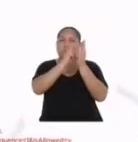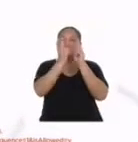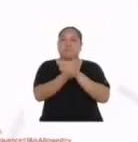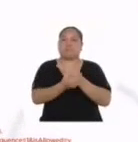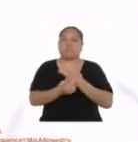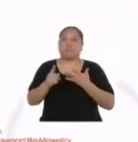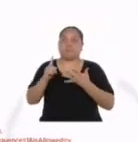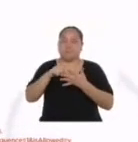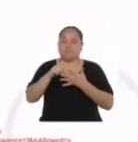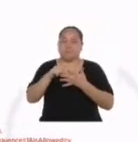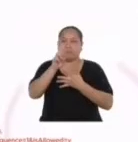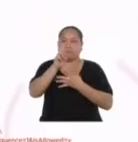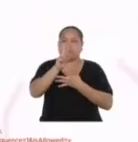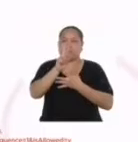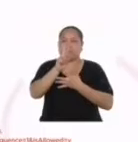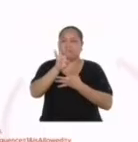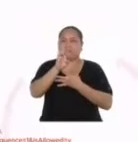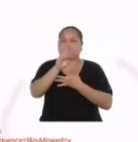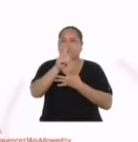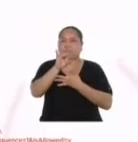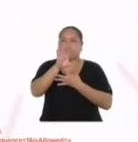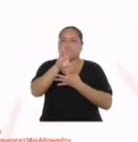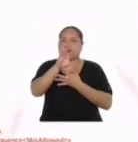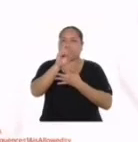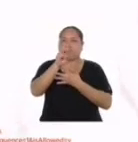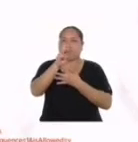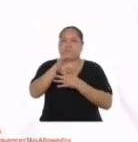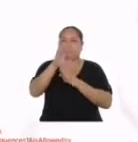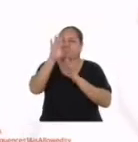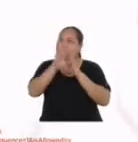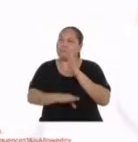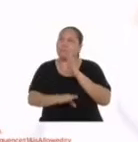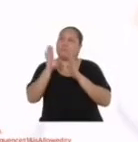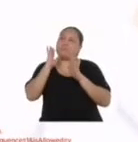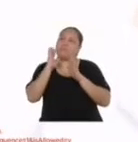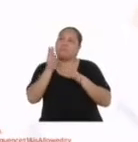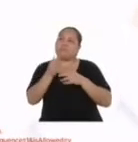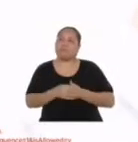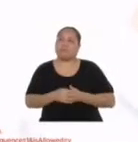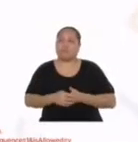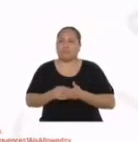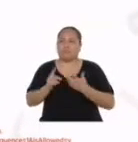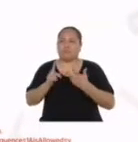reciclables. Reducir. Genera menor cantidad de residuos.